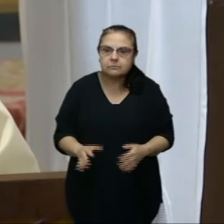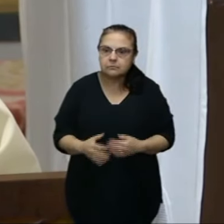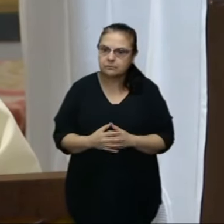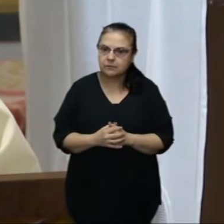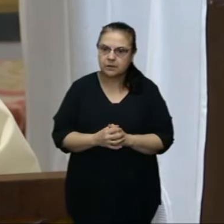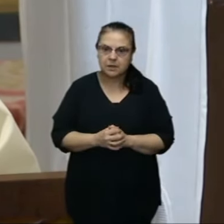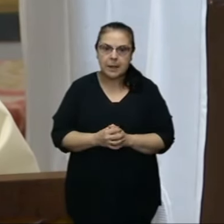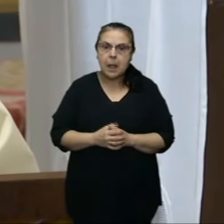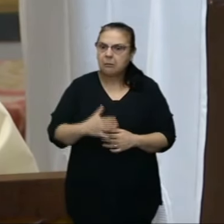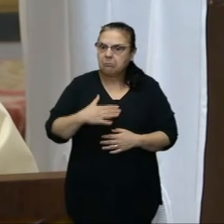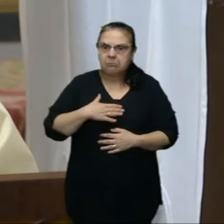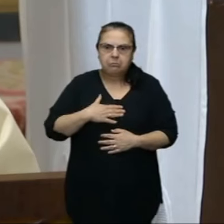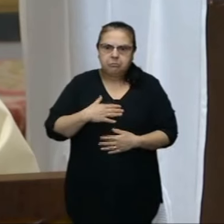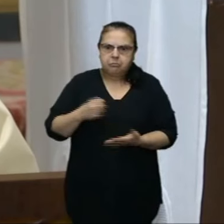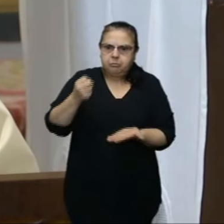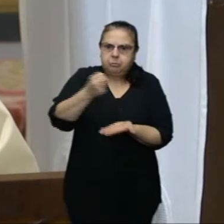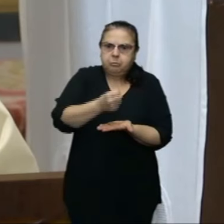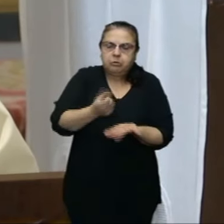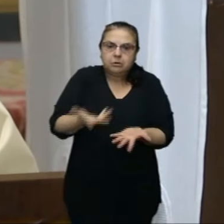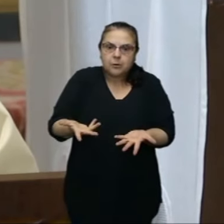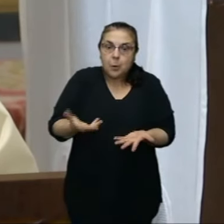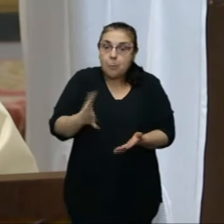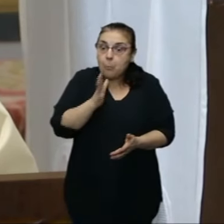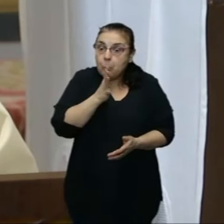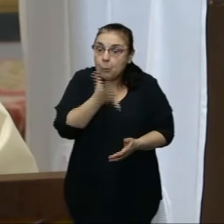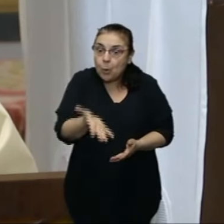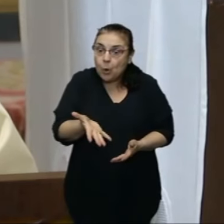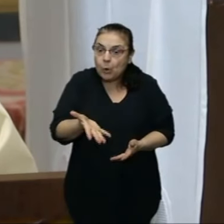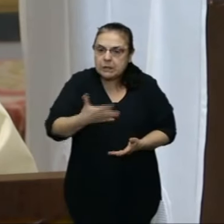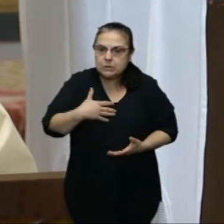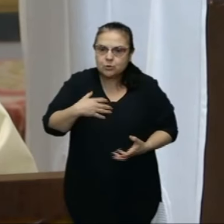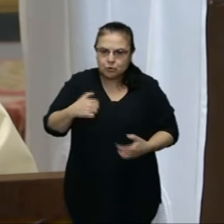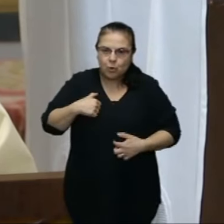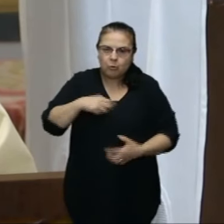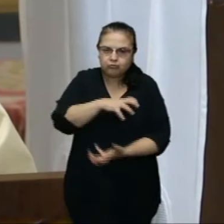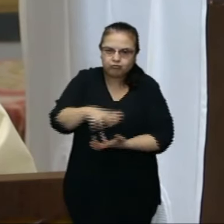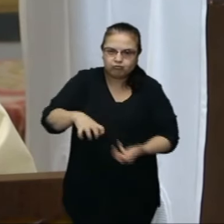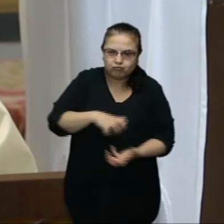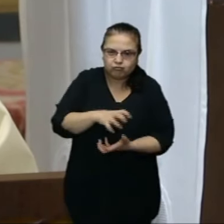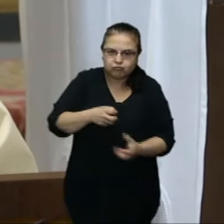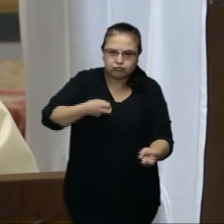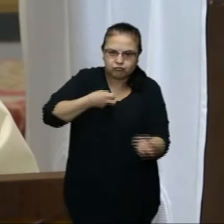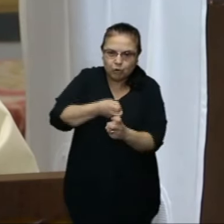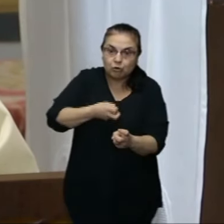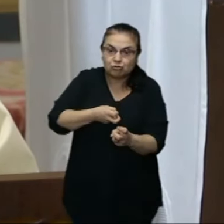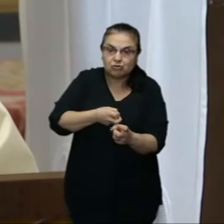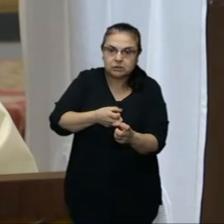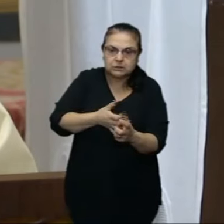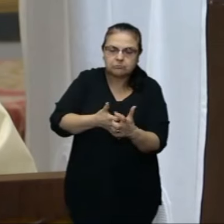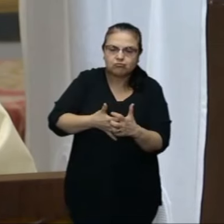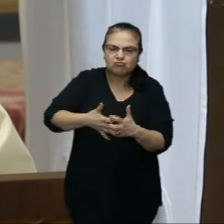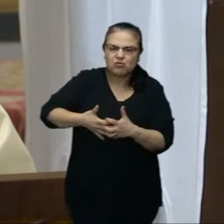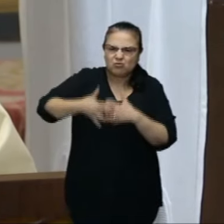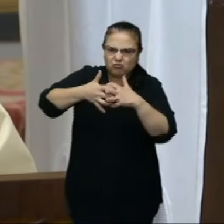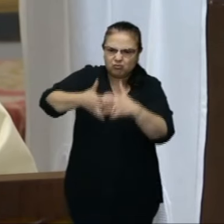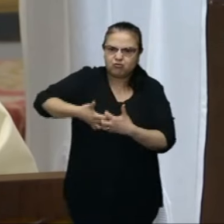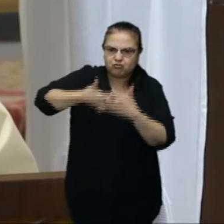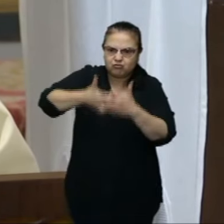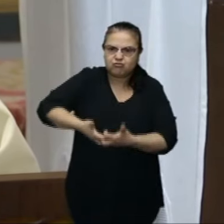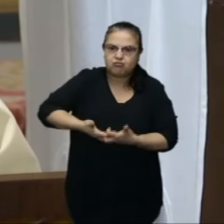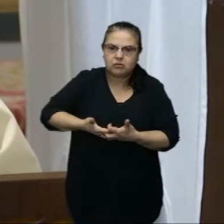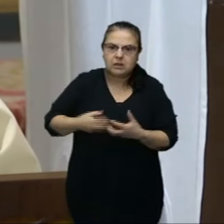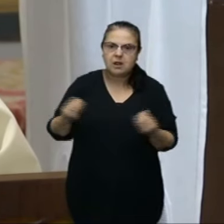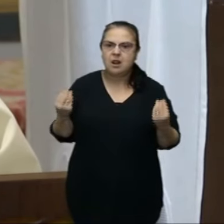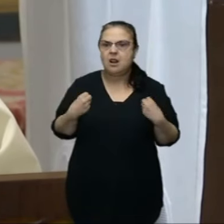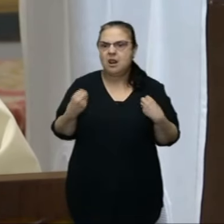arrebatar mi puesto, me puede, y por lo tanto es alguien a combatir. Y así la vida se